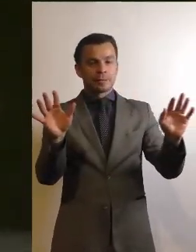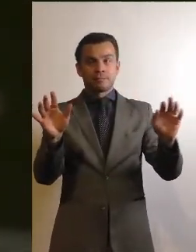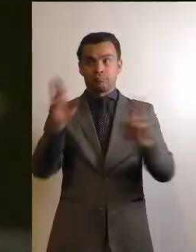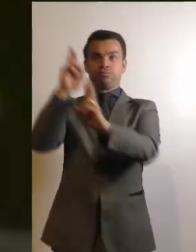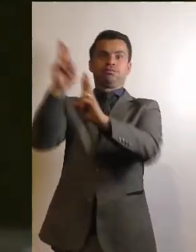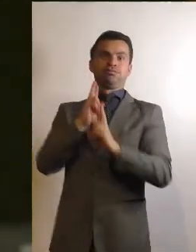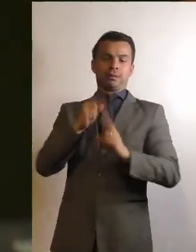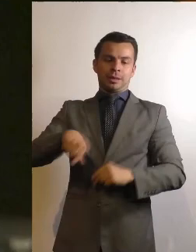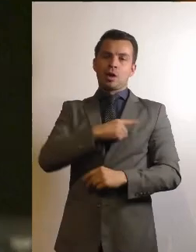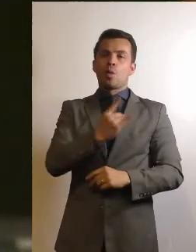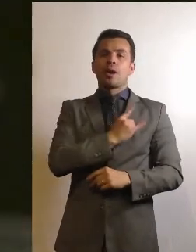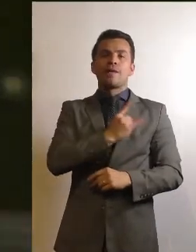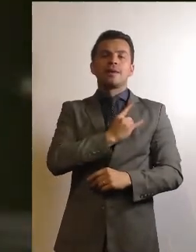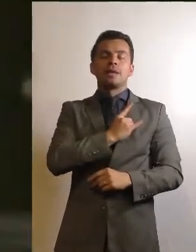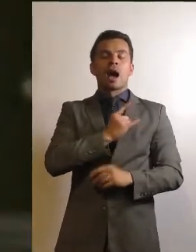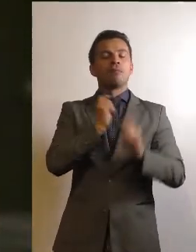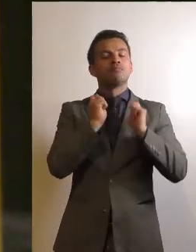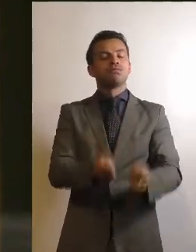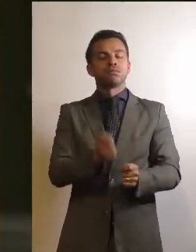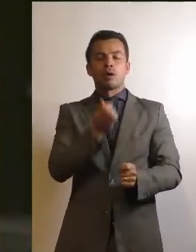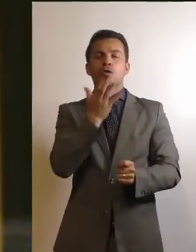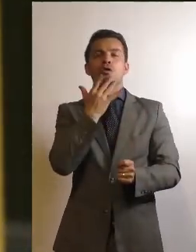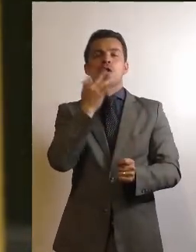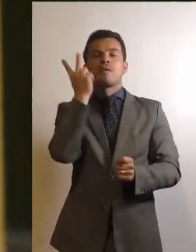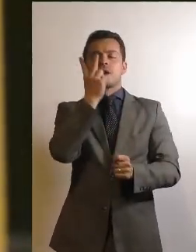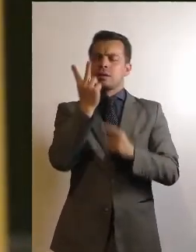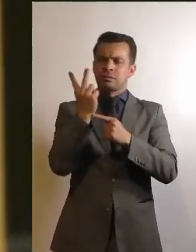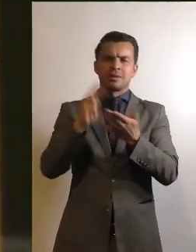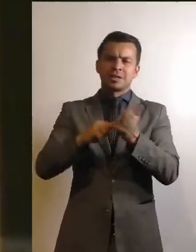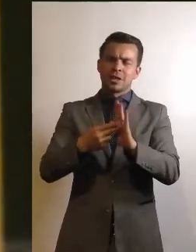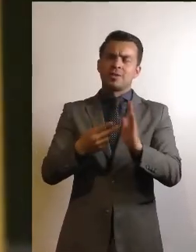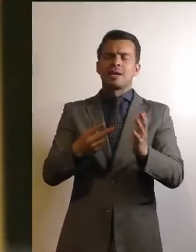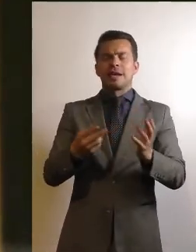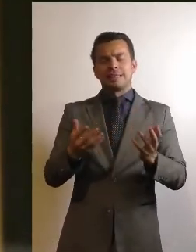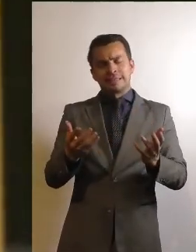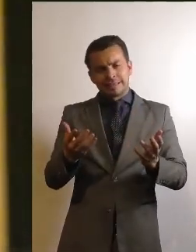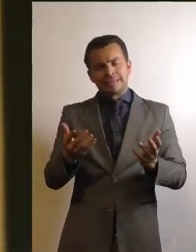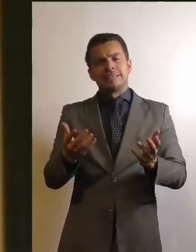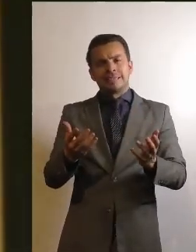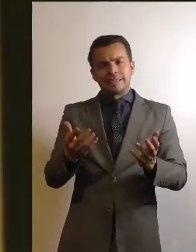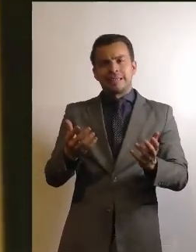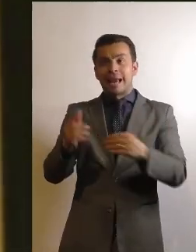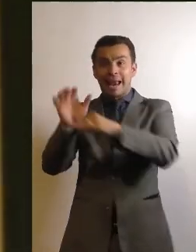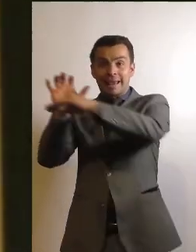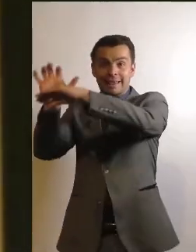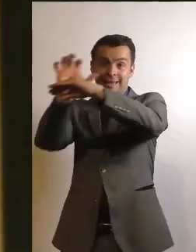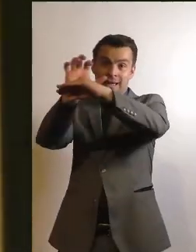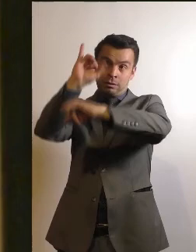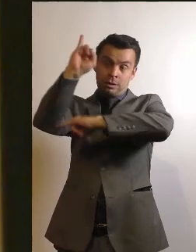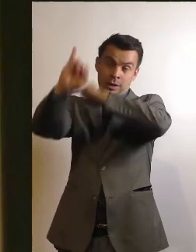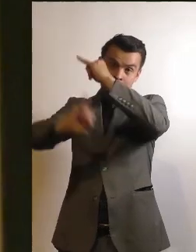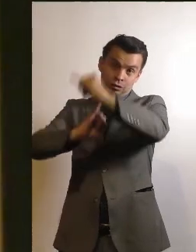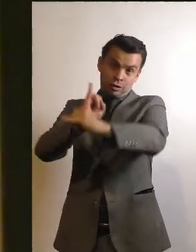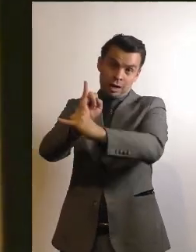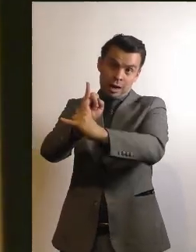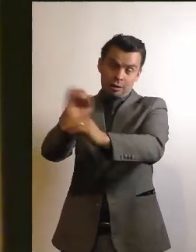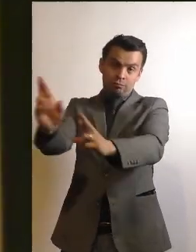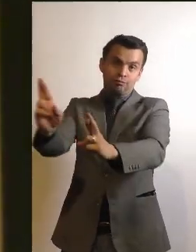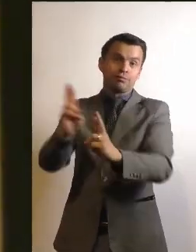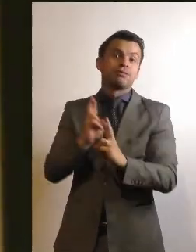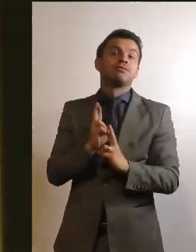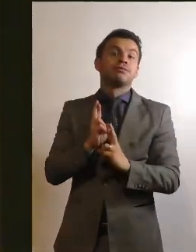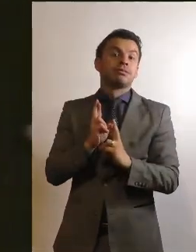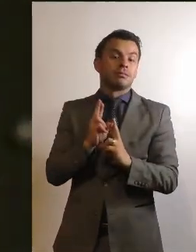orgullo porque realmente hemos sido reconocidos por entidades internacionales. Vimos